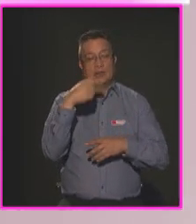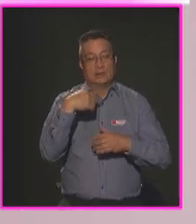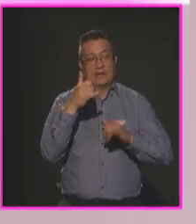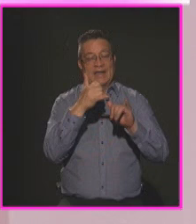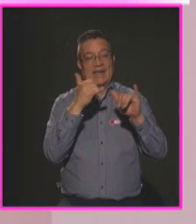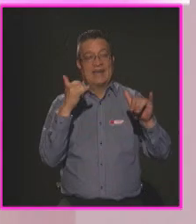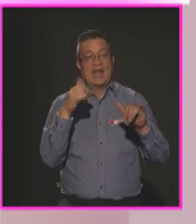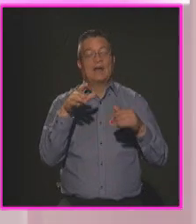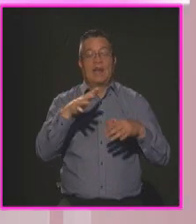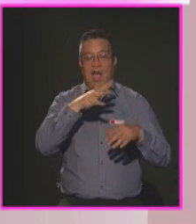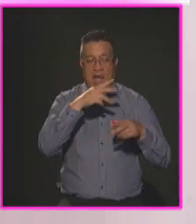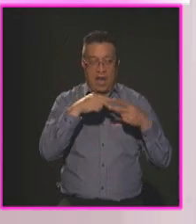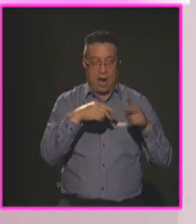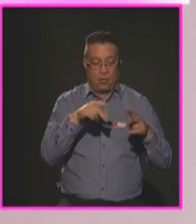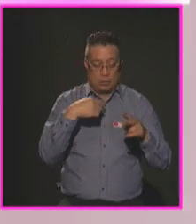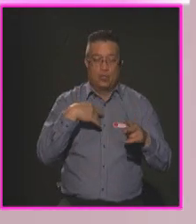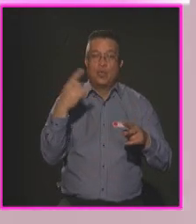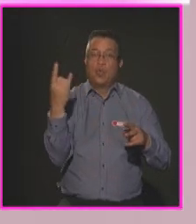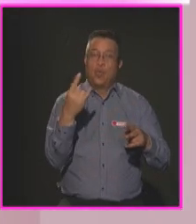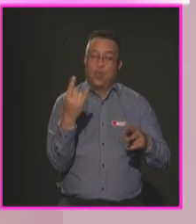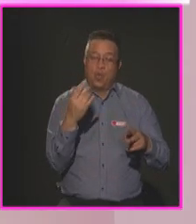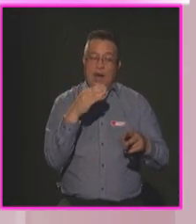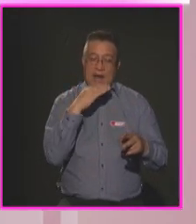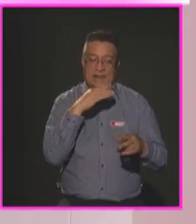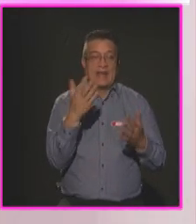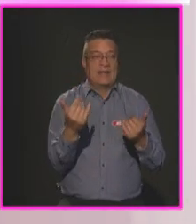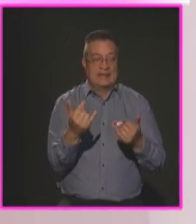y Chile necesita hidrólogos con urgencia.